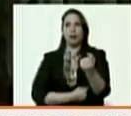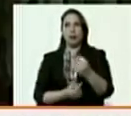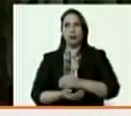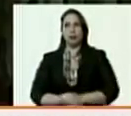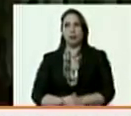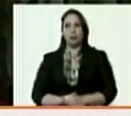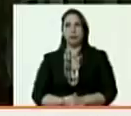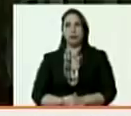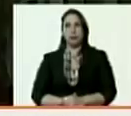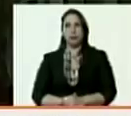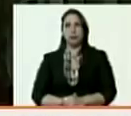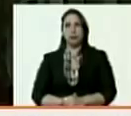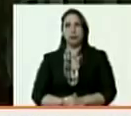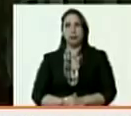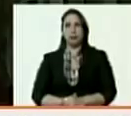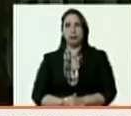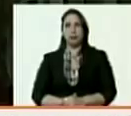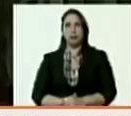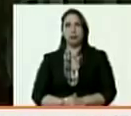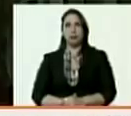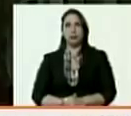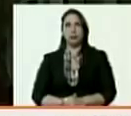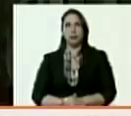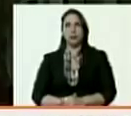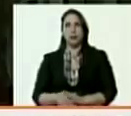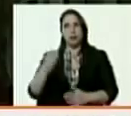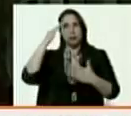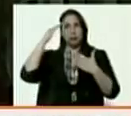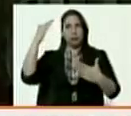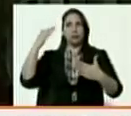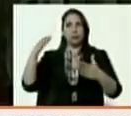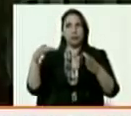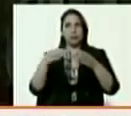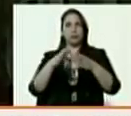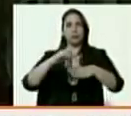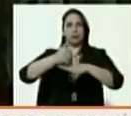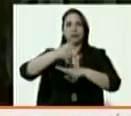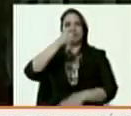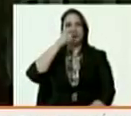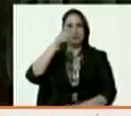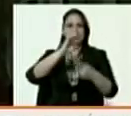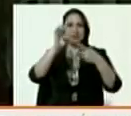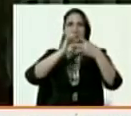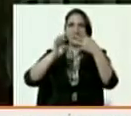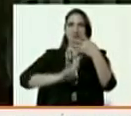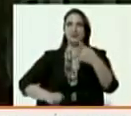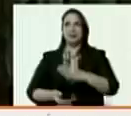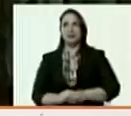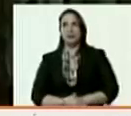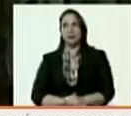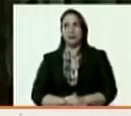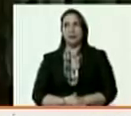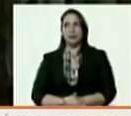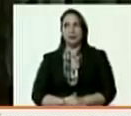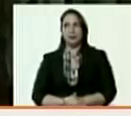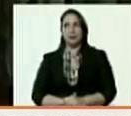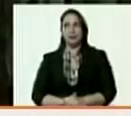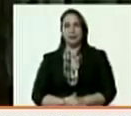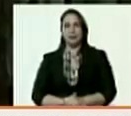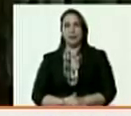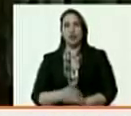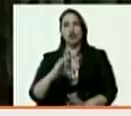señor almirante en jefe, comandante estratégico operacional de nuestra Fuerza Armada, el señor general en jefe, Jesús Suárez